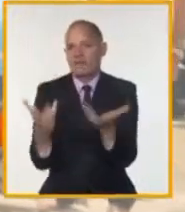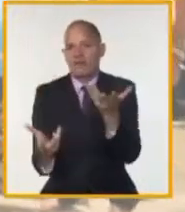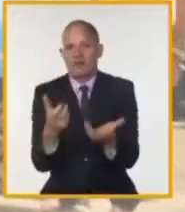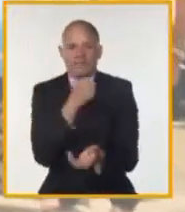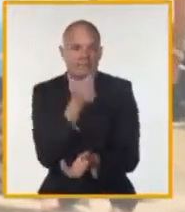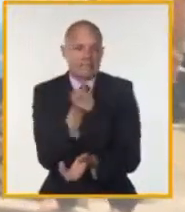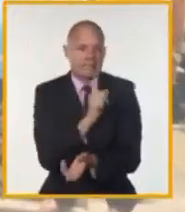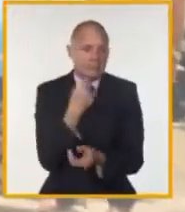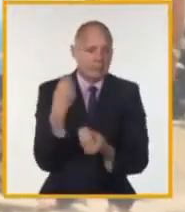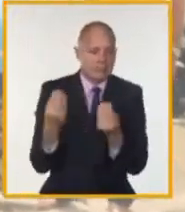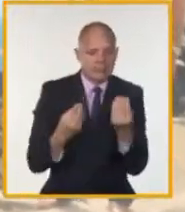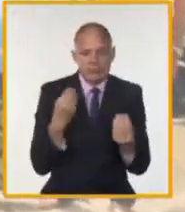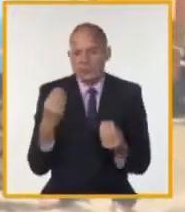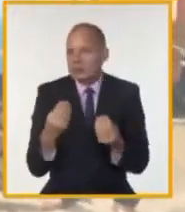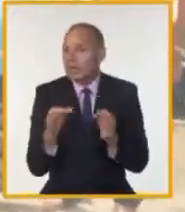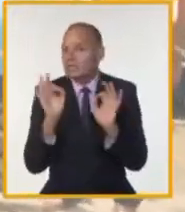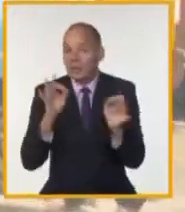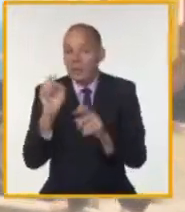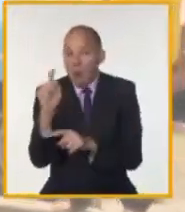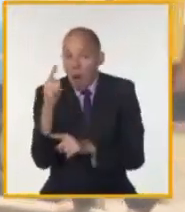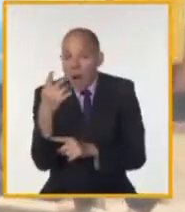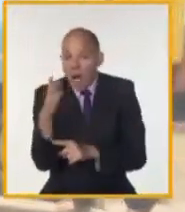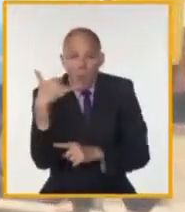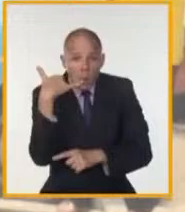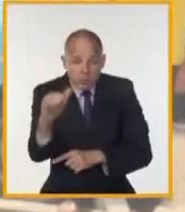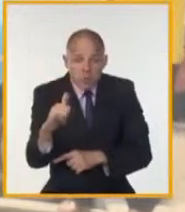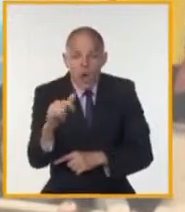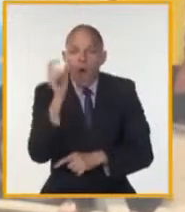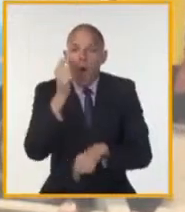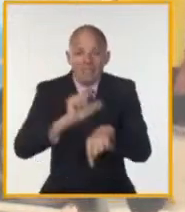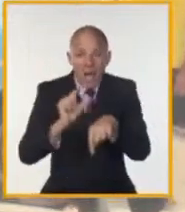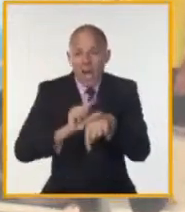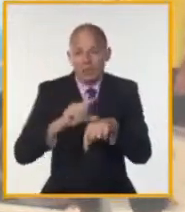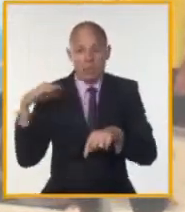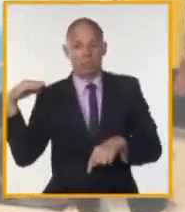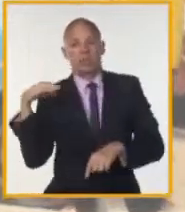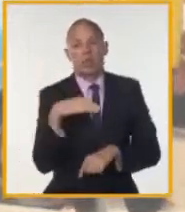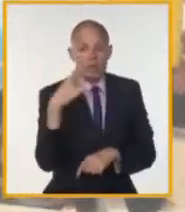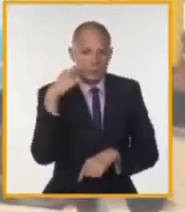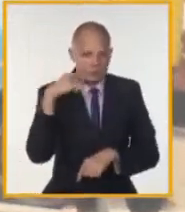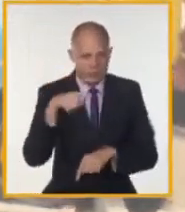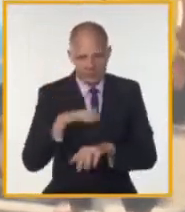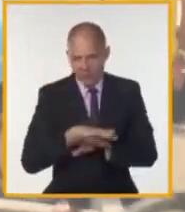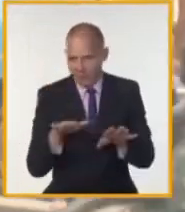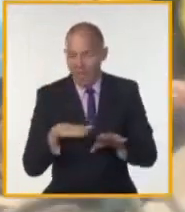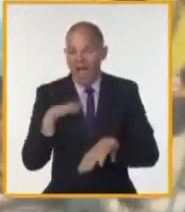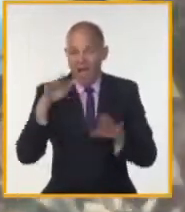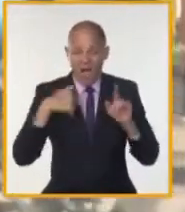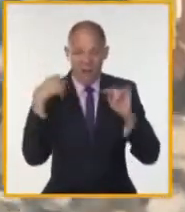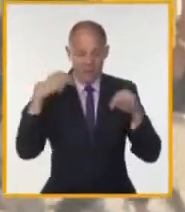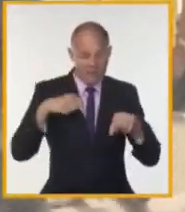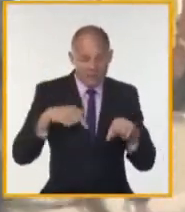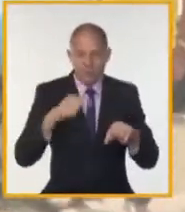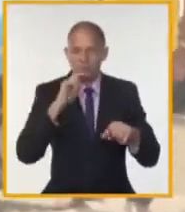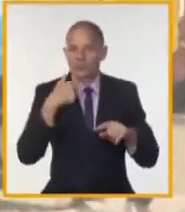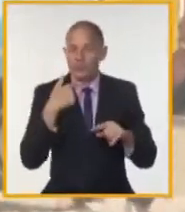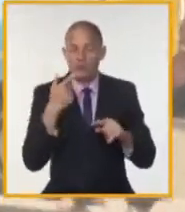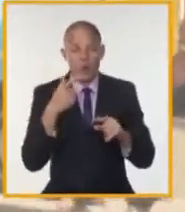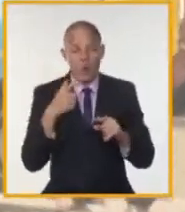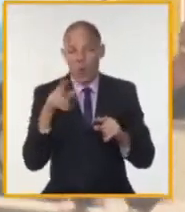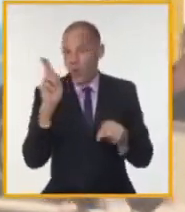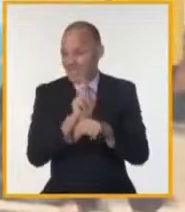Y muchas veces con el café, muchas veces hasta me han subido a la sala porque he salido mal, porque he venido enferma y